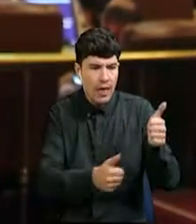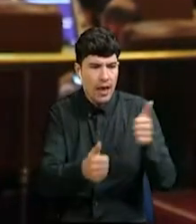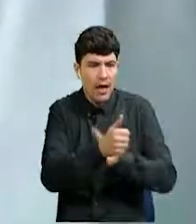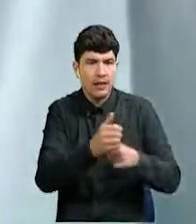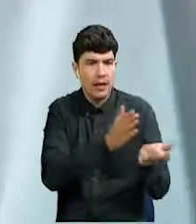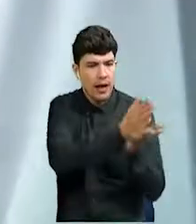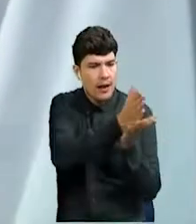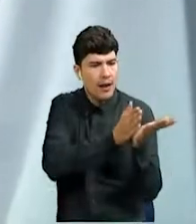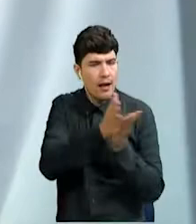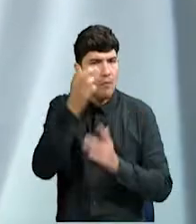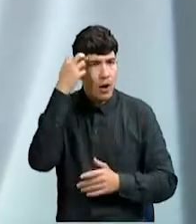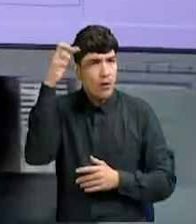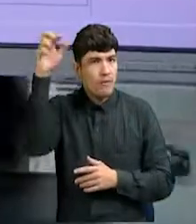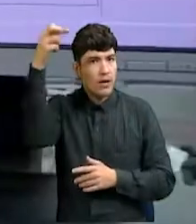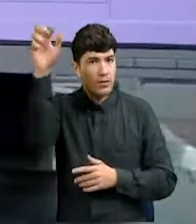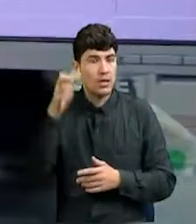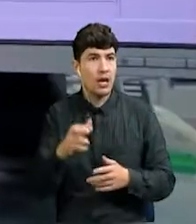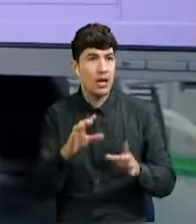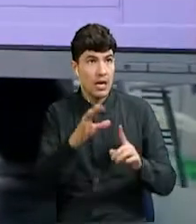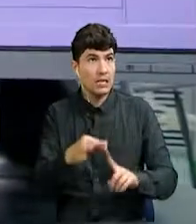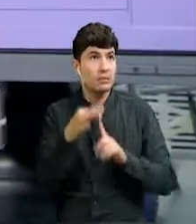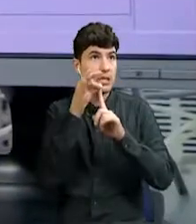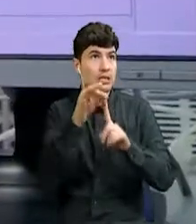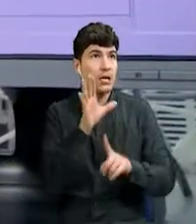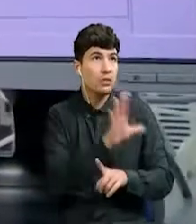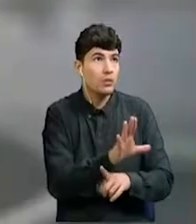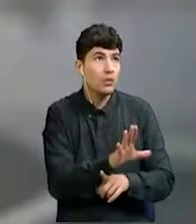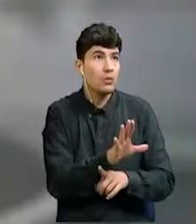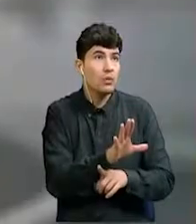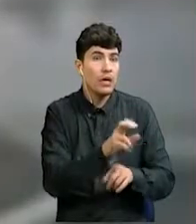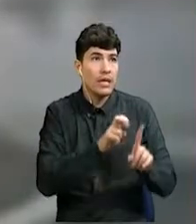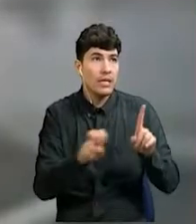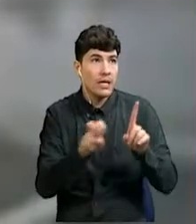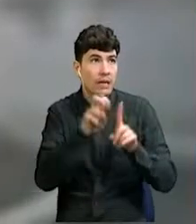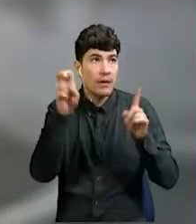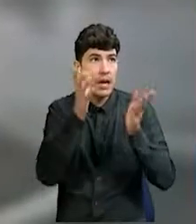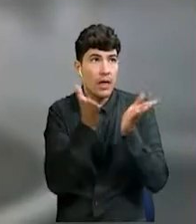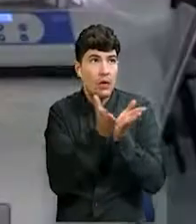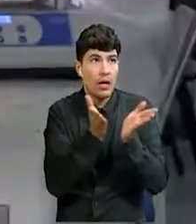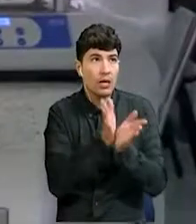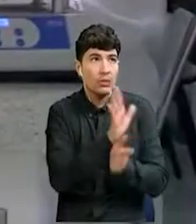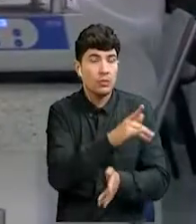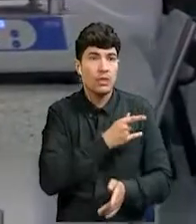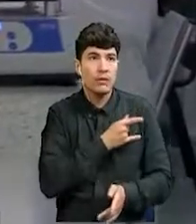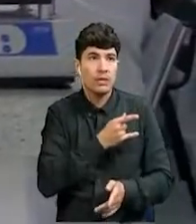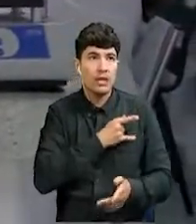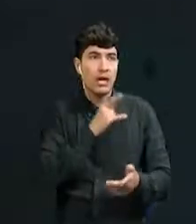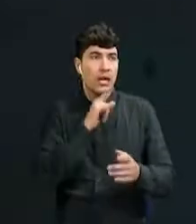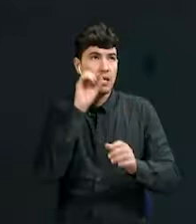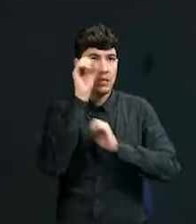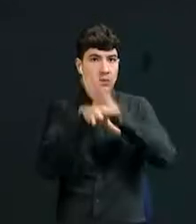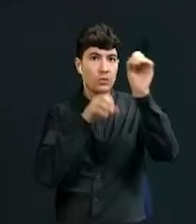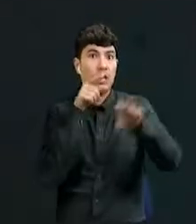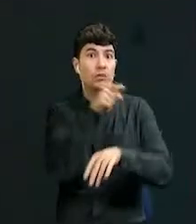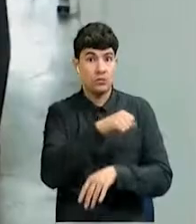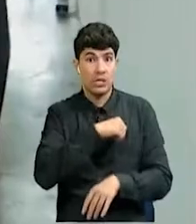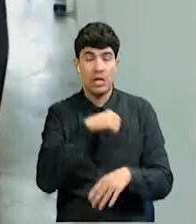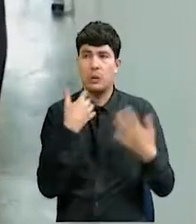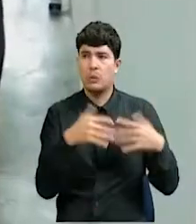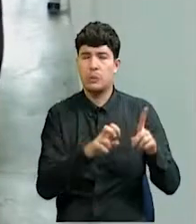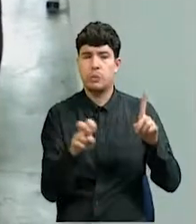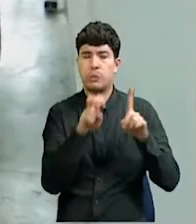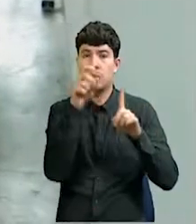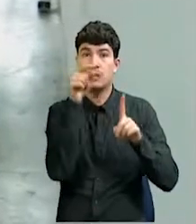una carrera profesional y especialmente con los niveles educativos que la Universidad Industrial de Santander tiene y